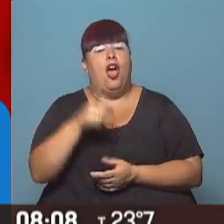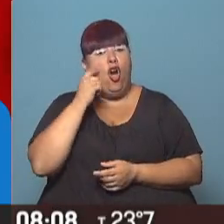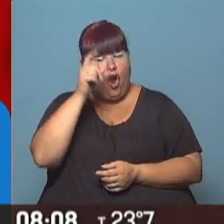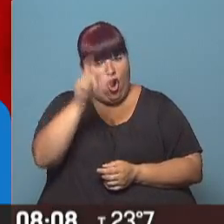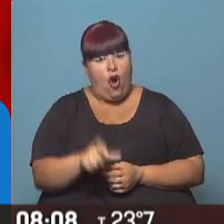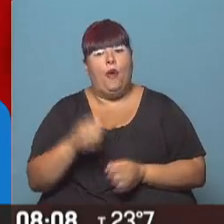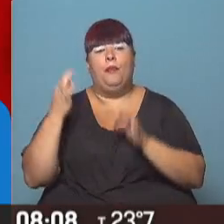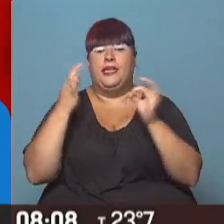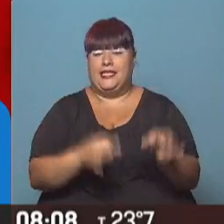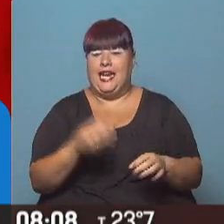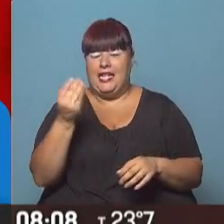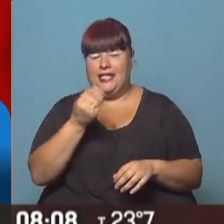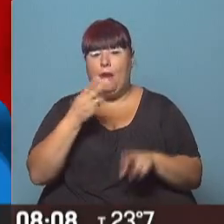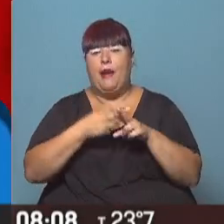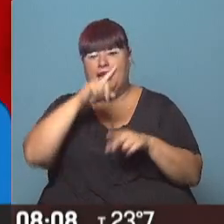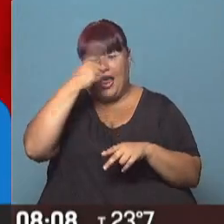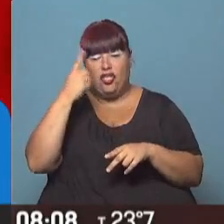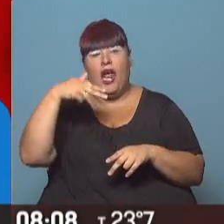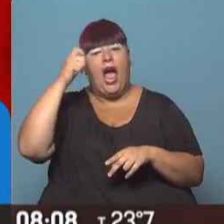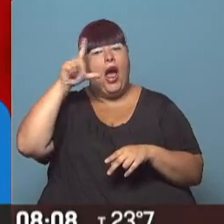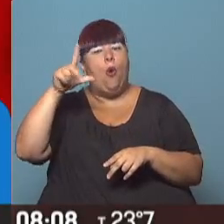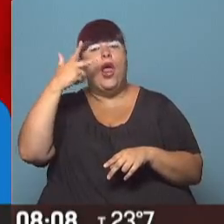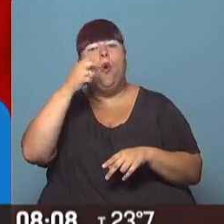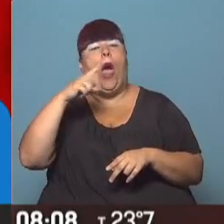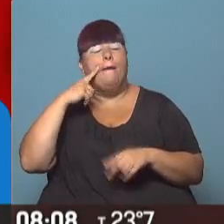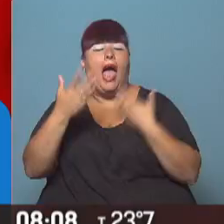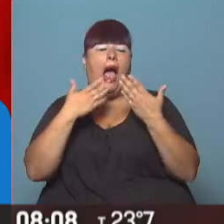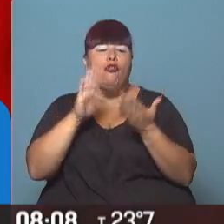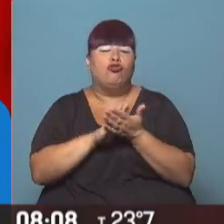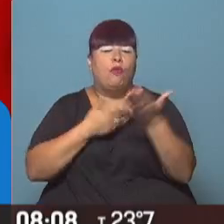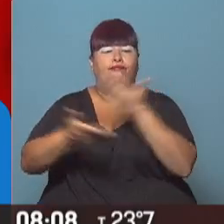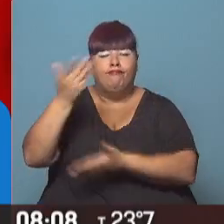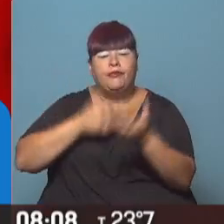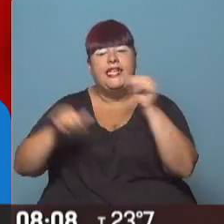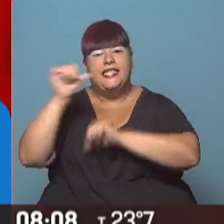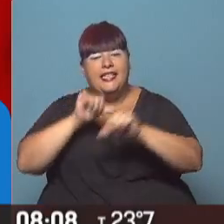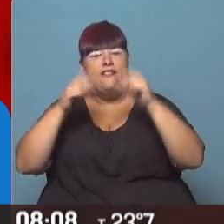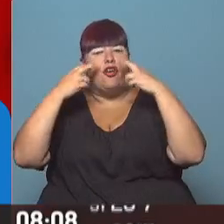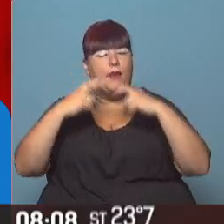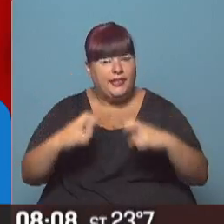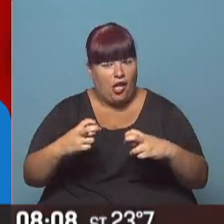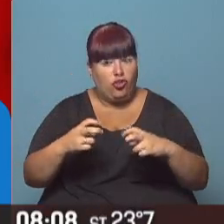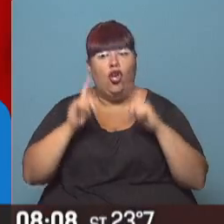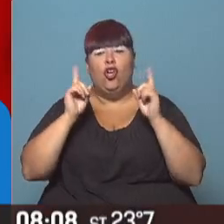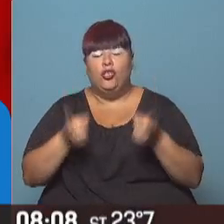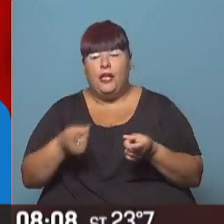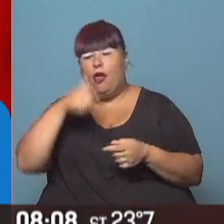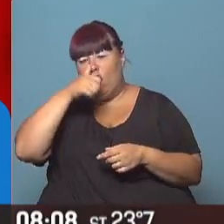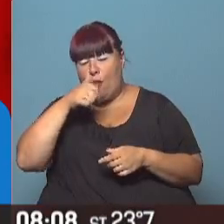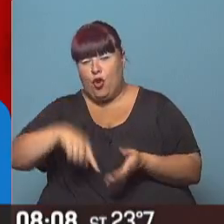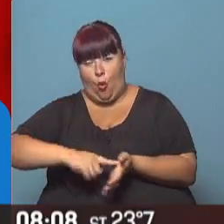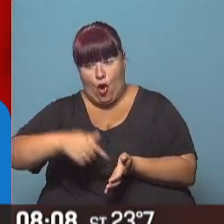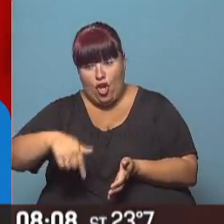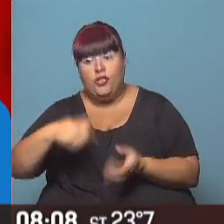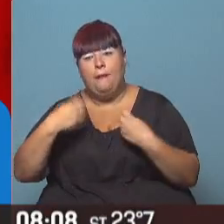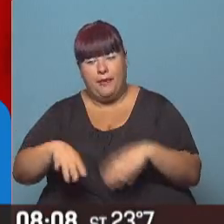Tillerson estará el sábado en el Parque Nacional Nahuel Huapi y conversará sobre intercambio científico y de investigación. El domingo vendrá a Buenos Aires y